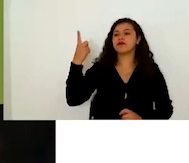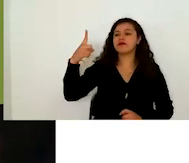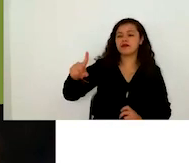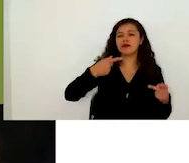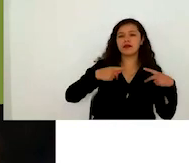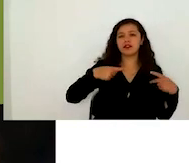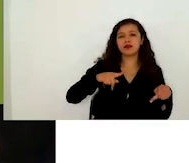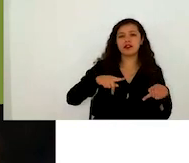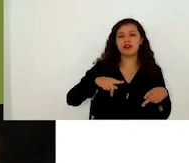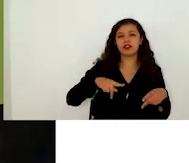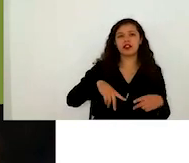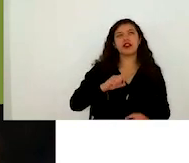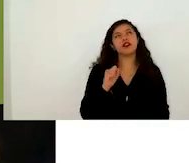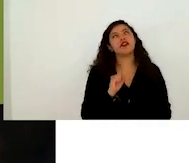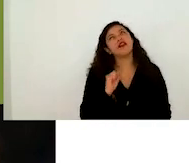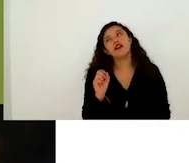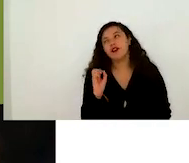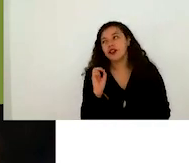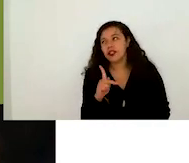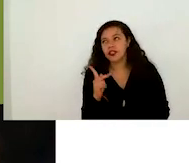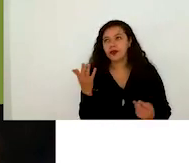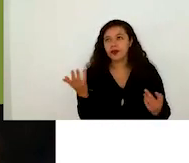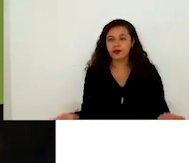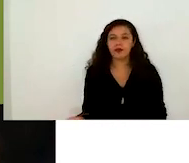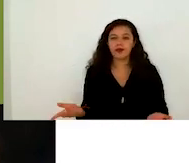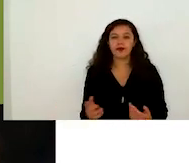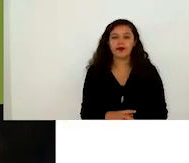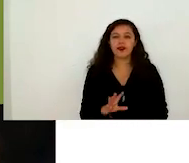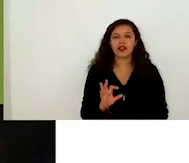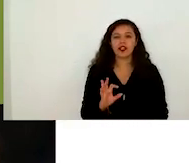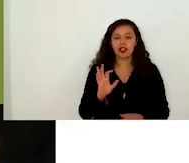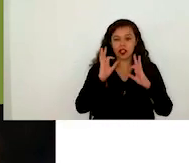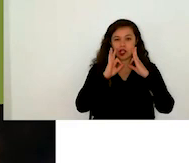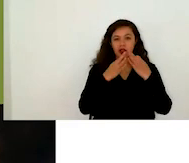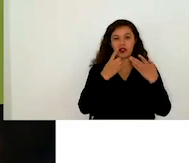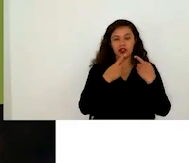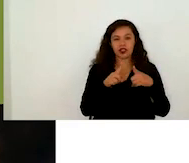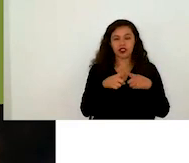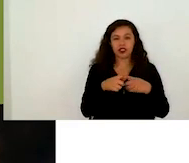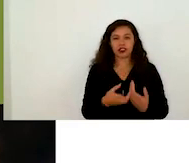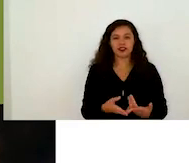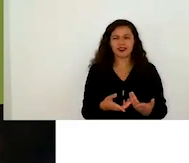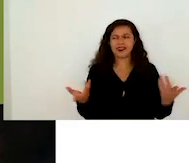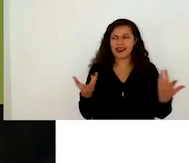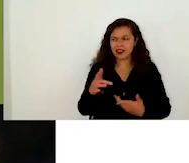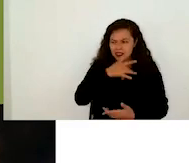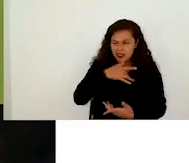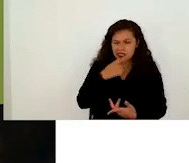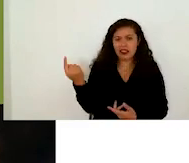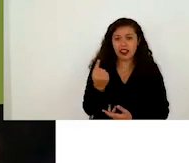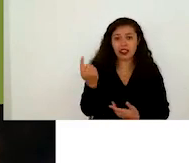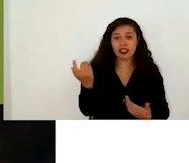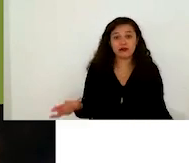persona está bien otra versión que genera esto que les genera ustedes